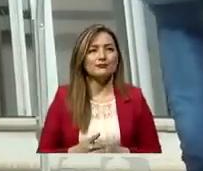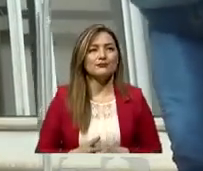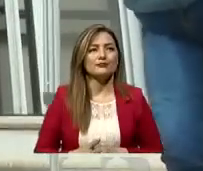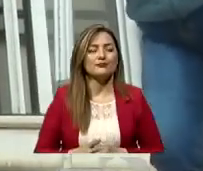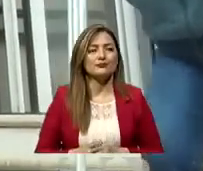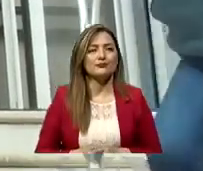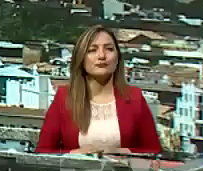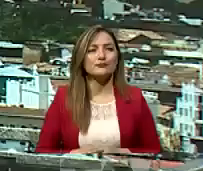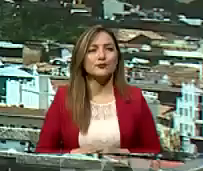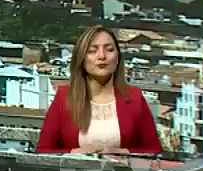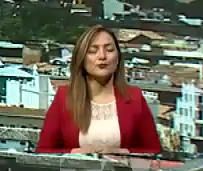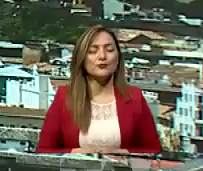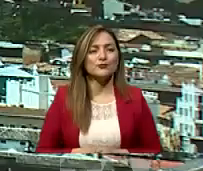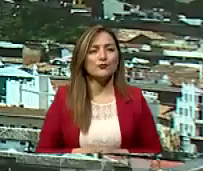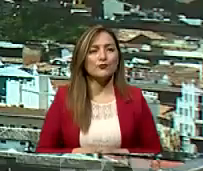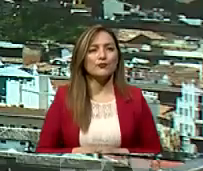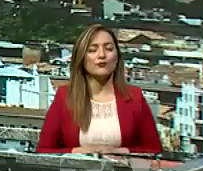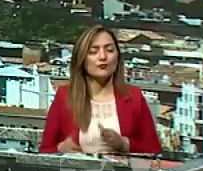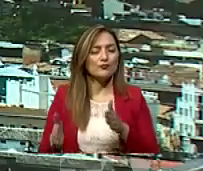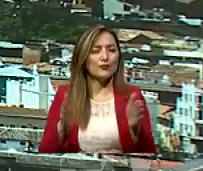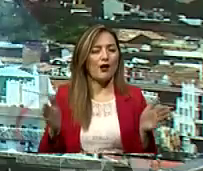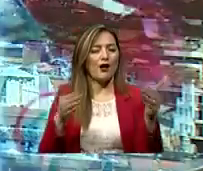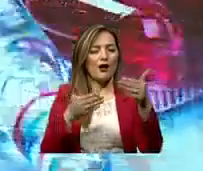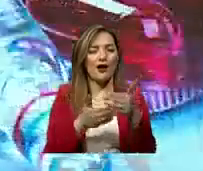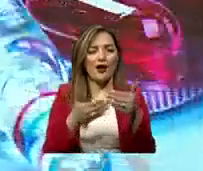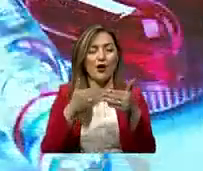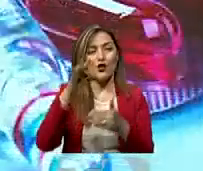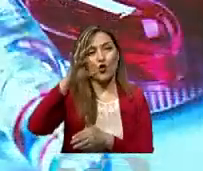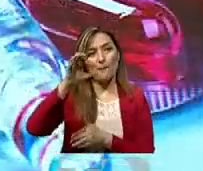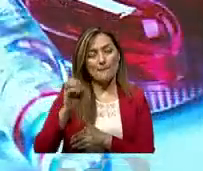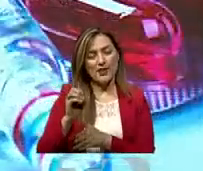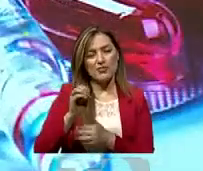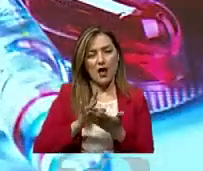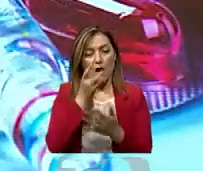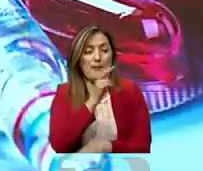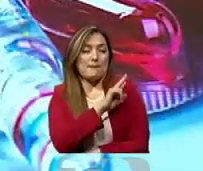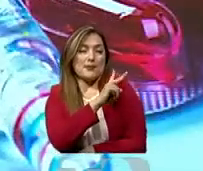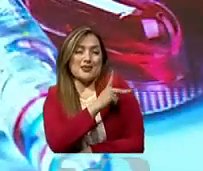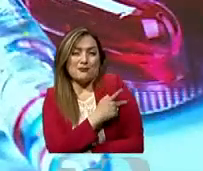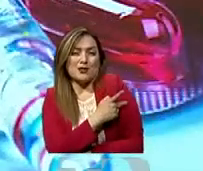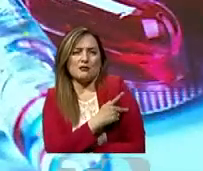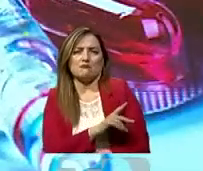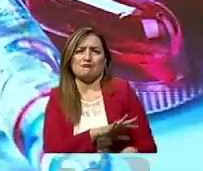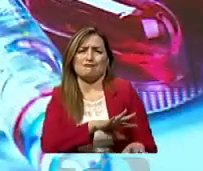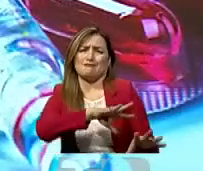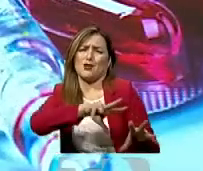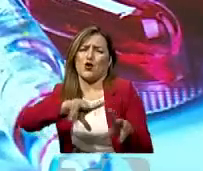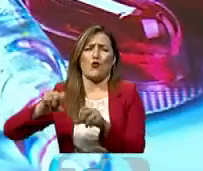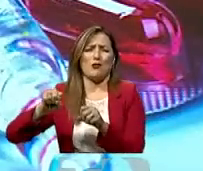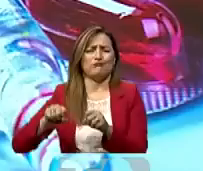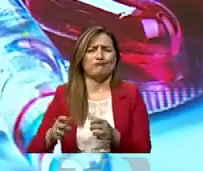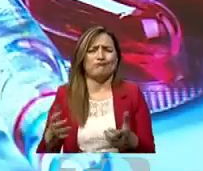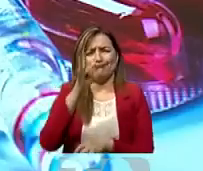Luna, 24 horas. 90 cajas de fórmulas nutricionales fueron hurtadas del Hospital Especializado de